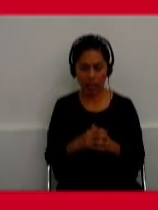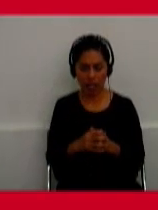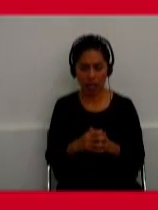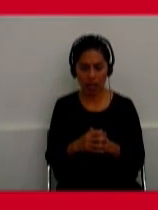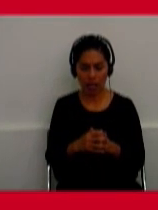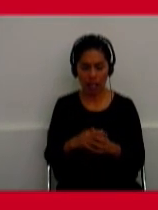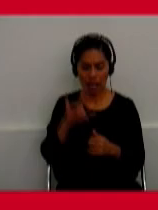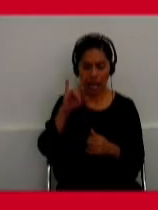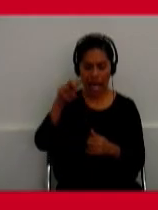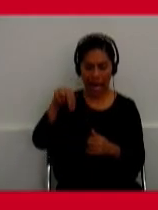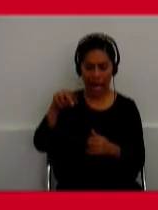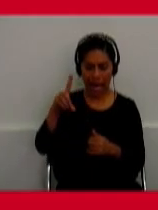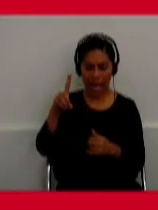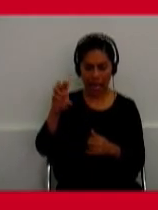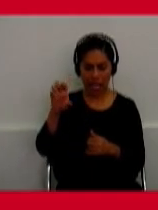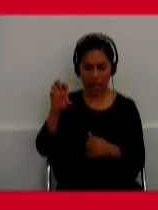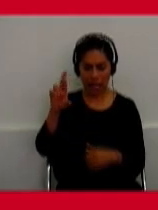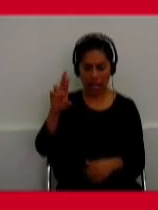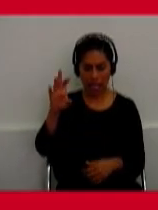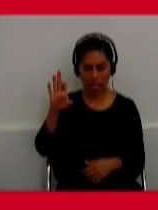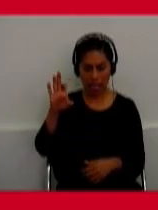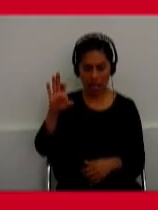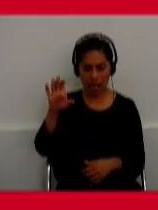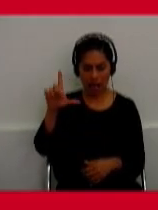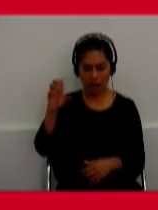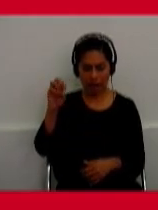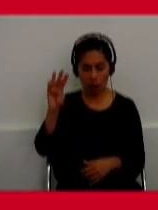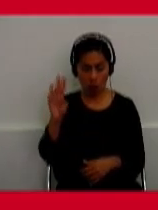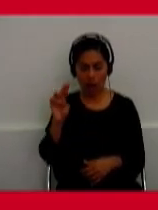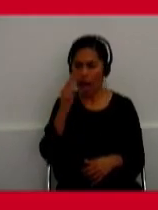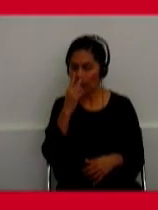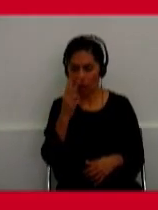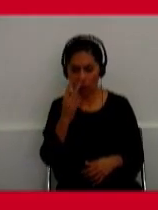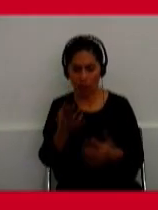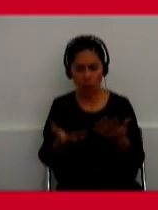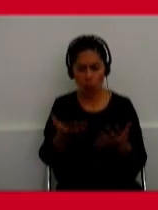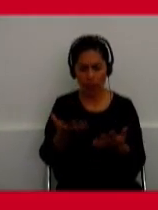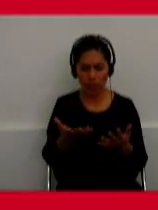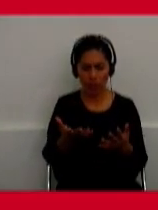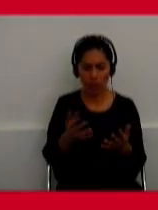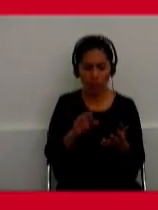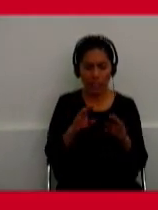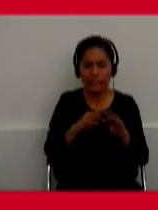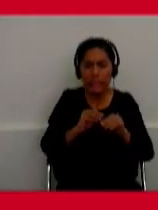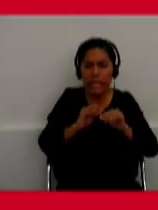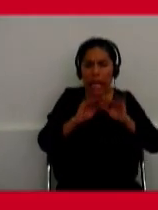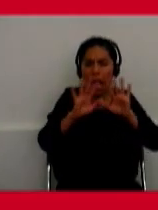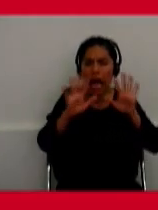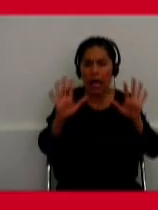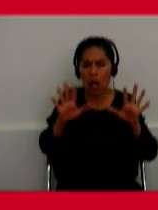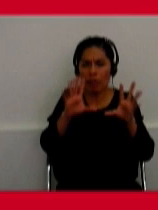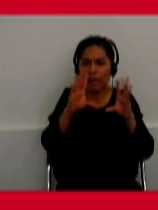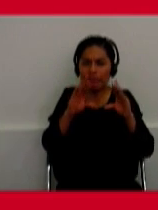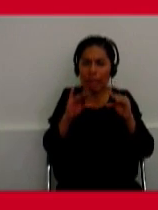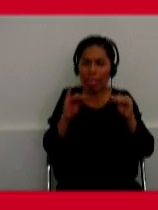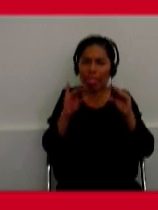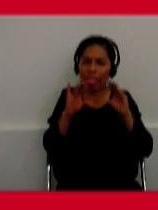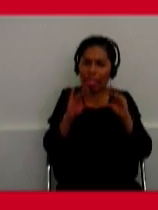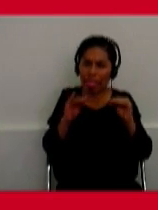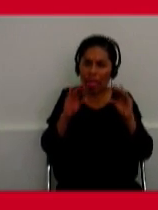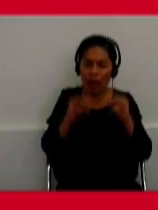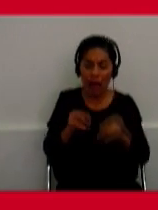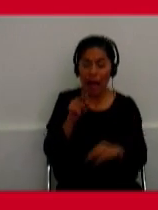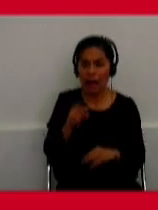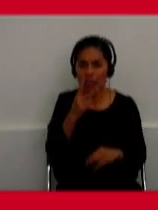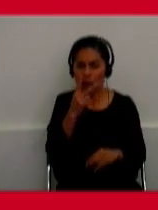el porcentaje de sólidos, cuándo es más conciso, más denso. Y en este caso estamos buscando un porcentaje de sólidos